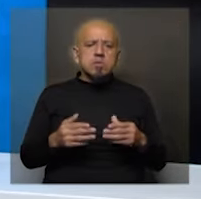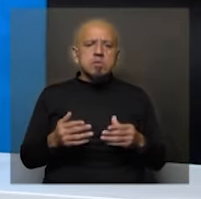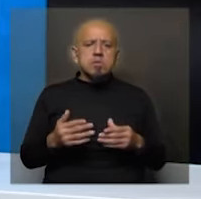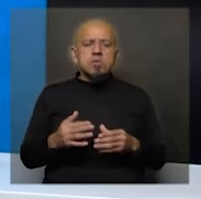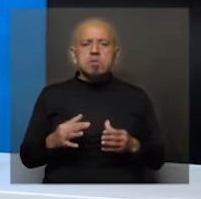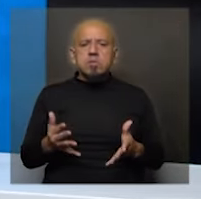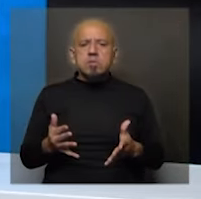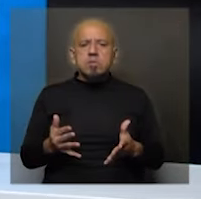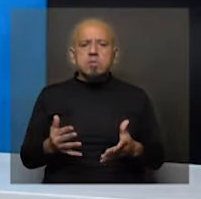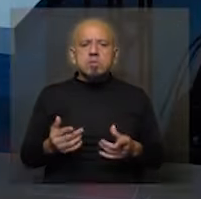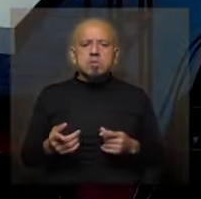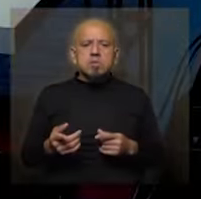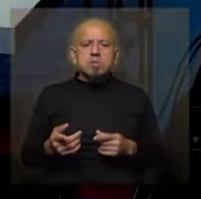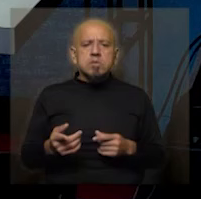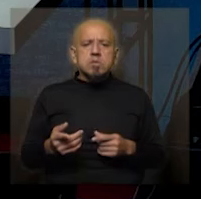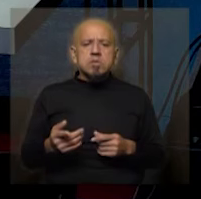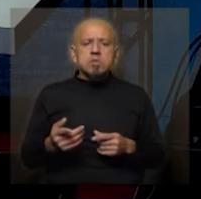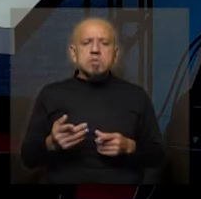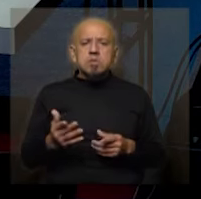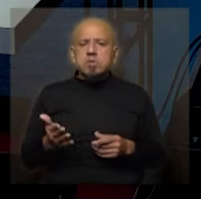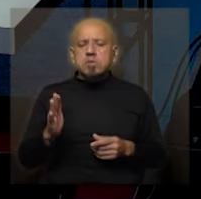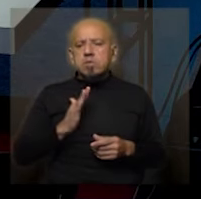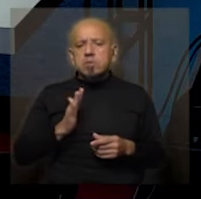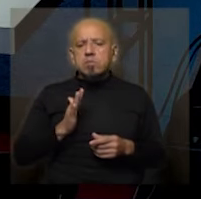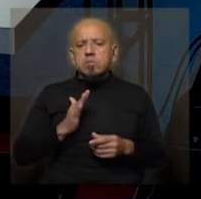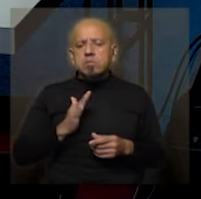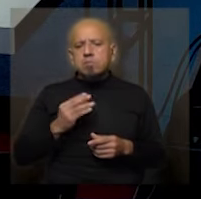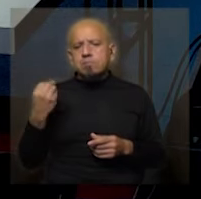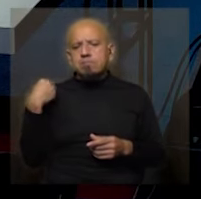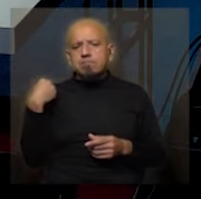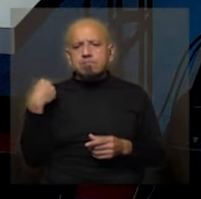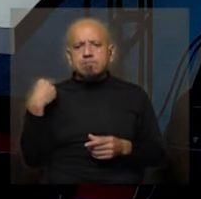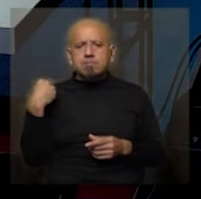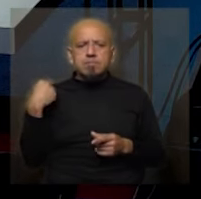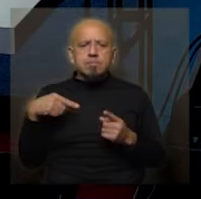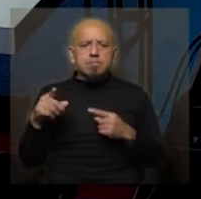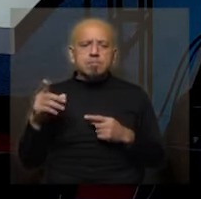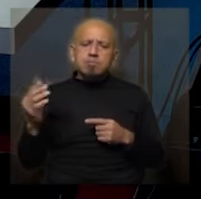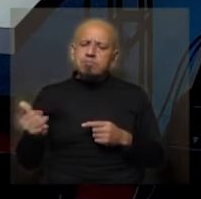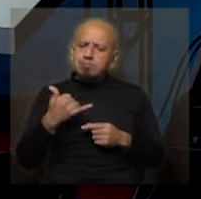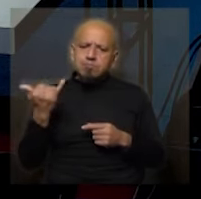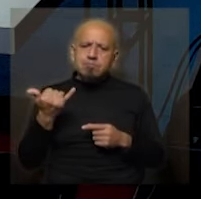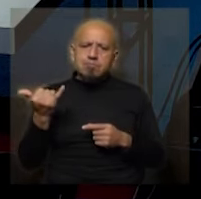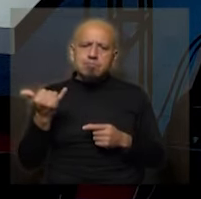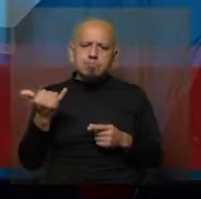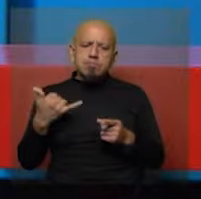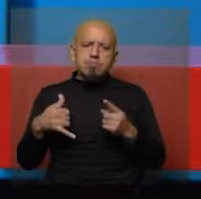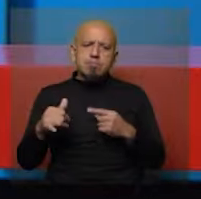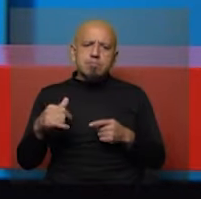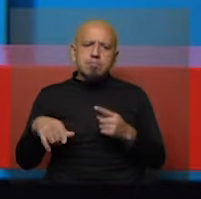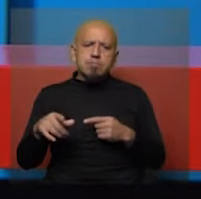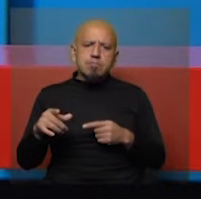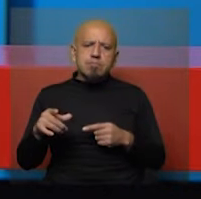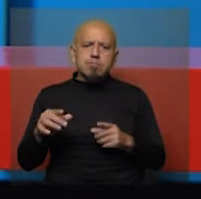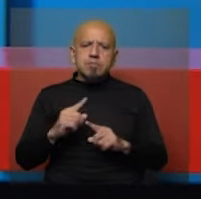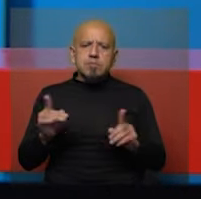qué es lo que dice tu experiencia las mujeres desisten las mujeres se cansan porque eso puede llevar mucho tiempo también no es lo que te digo no